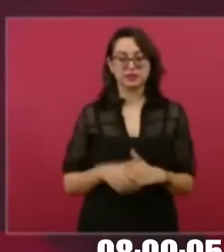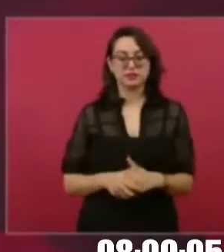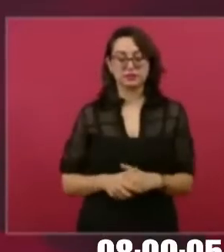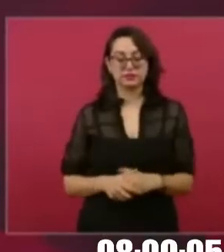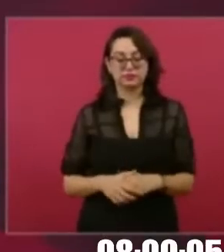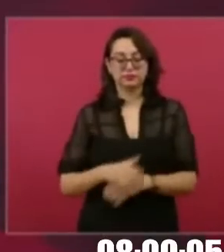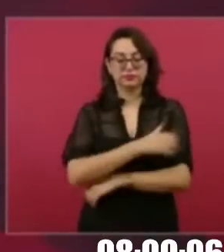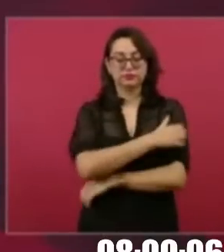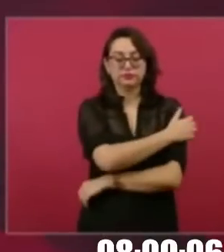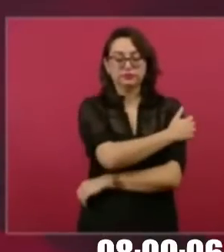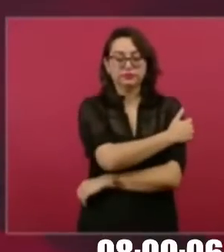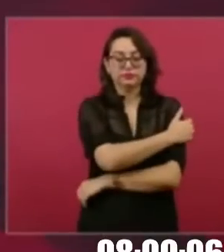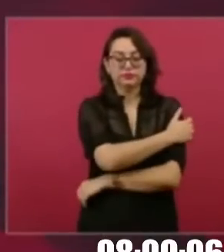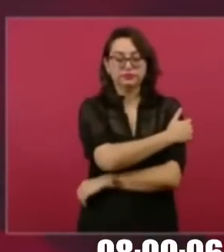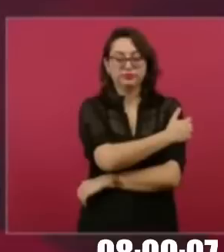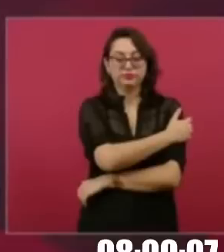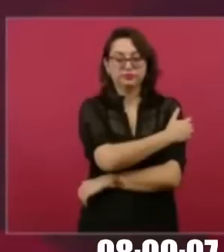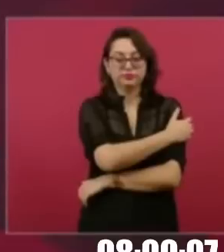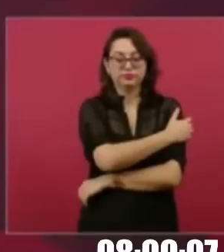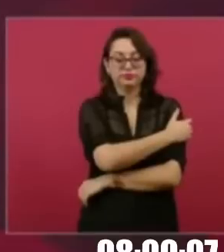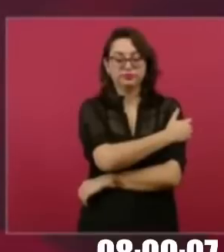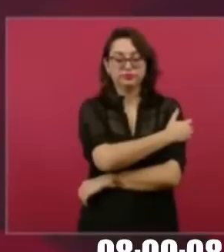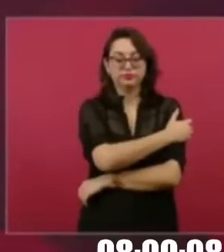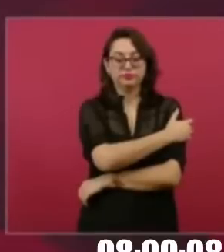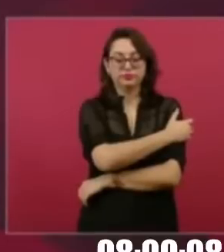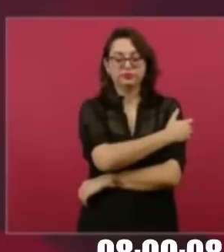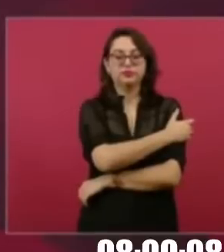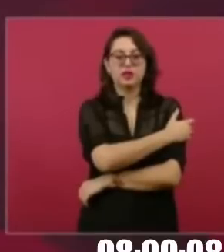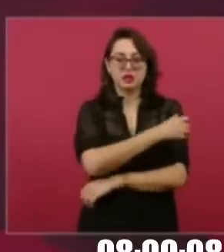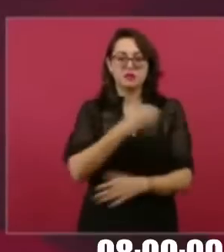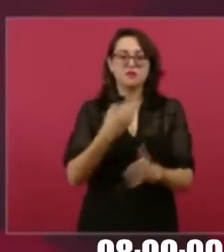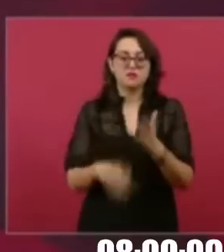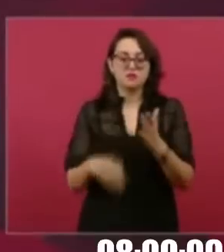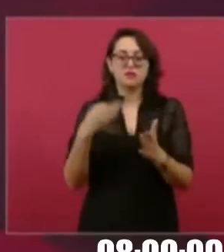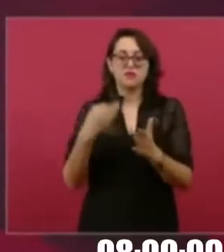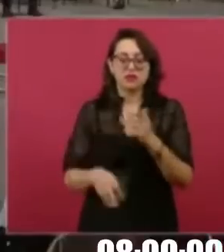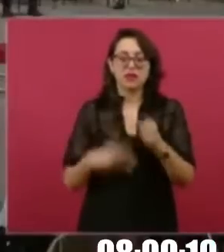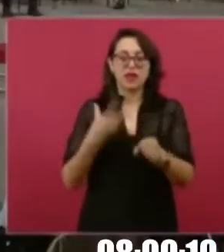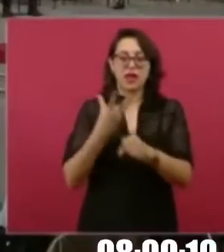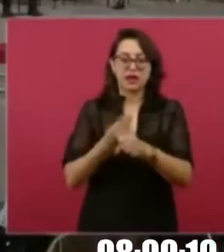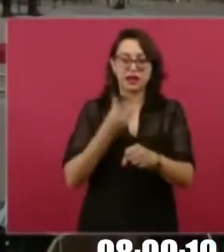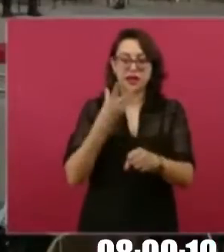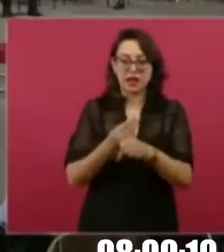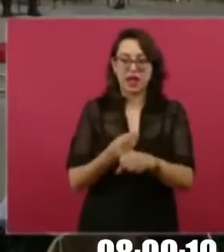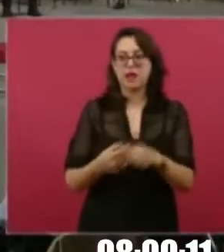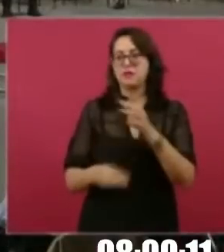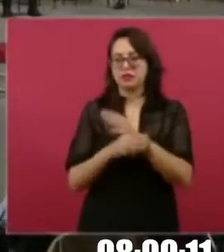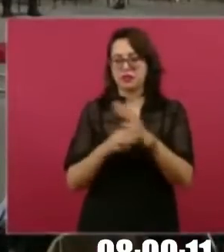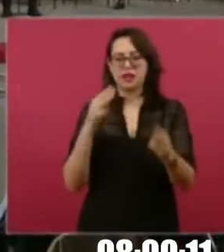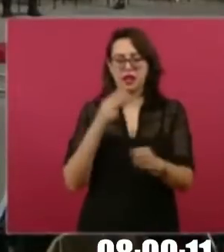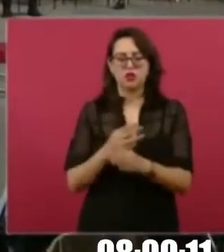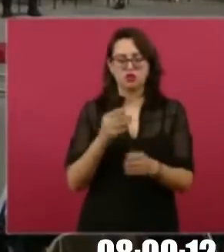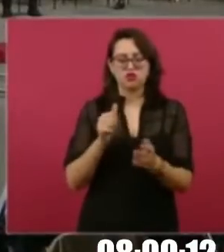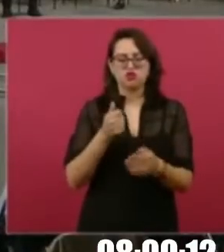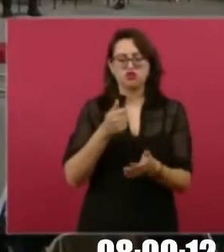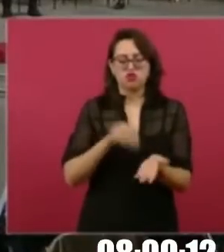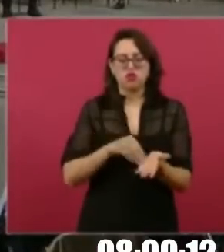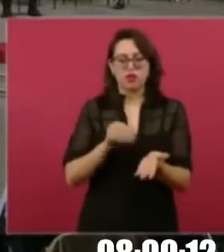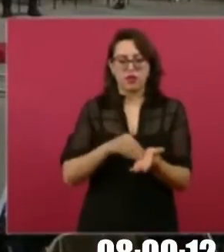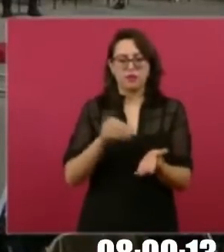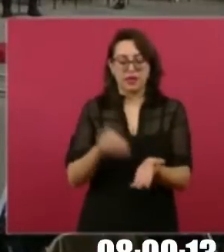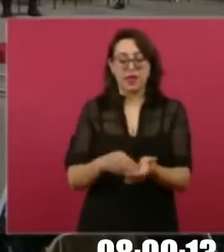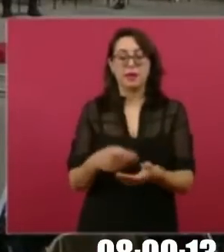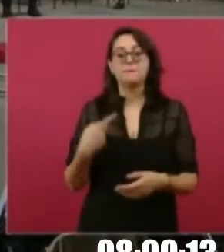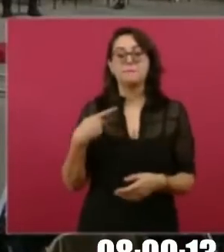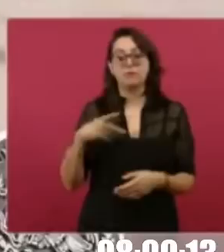sigue en proceso de mejorar el equipamiento pero permíteme reiterar mi agradecimiento presidente y